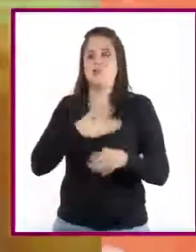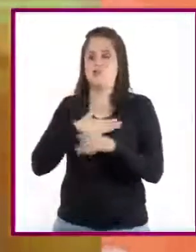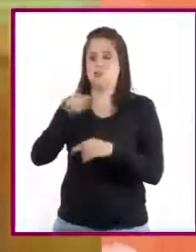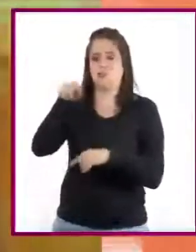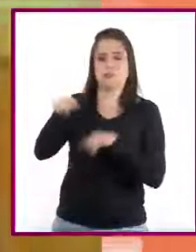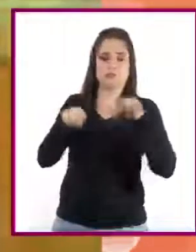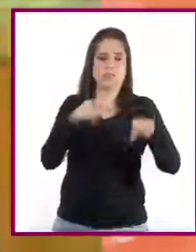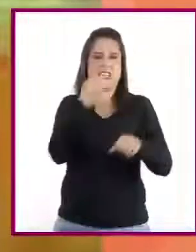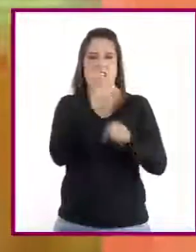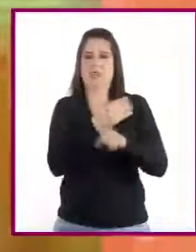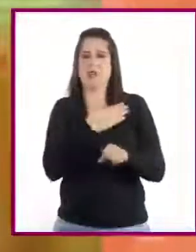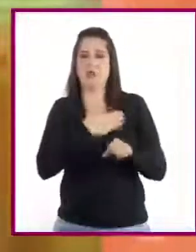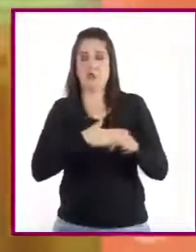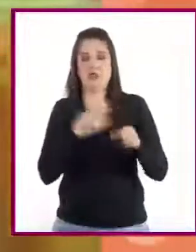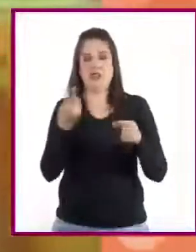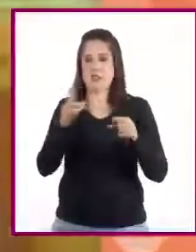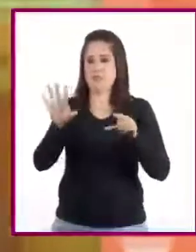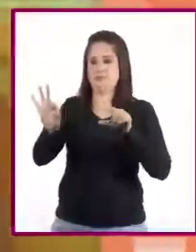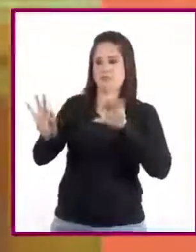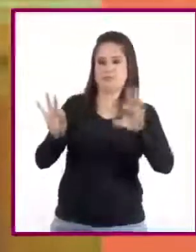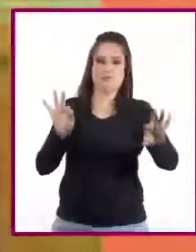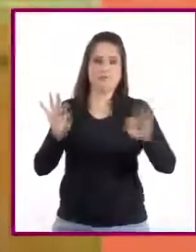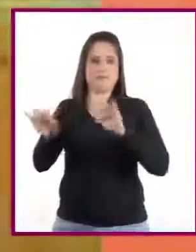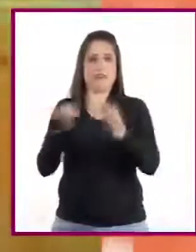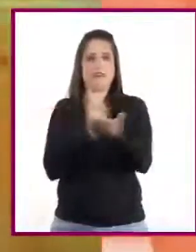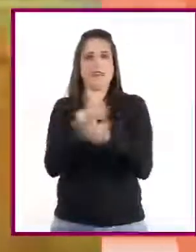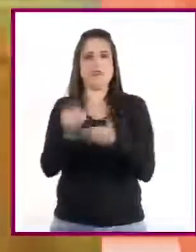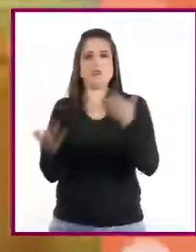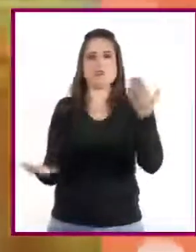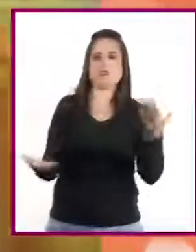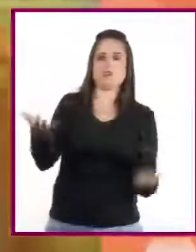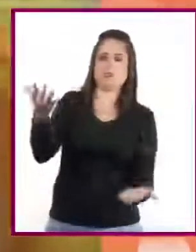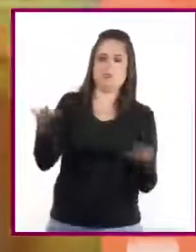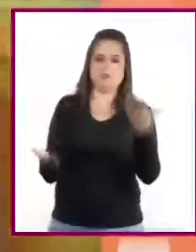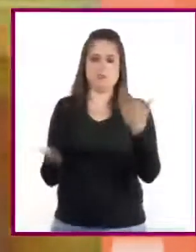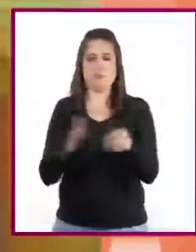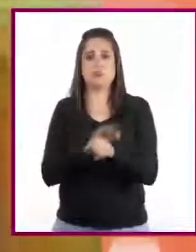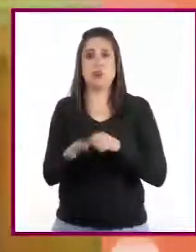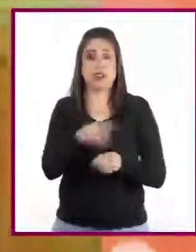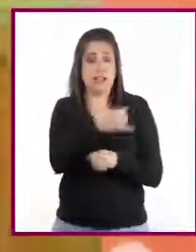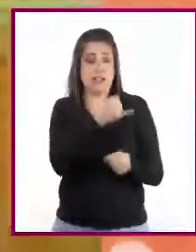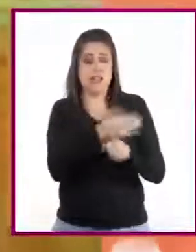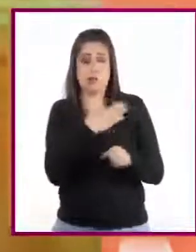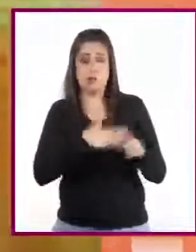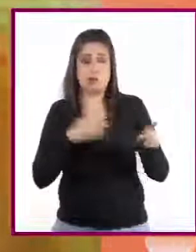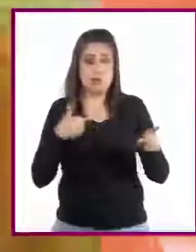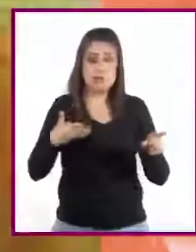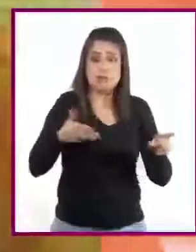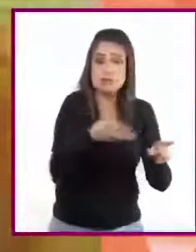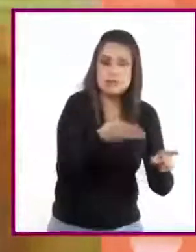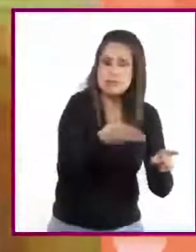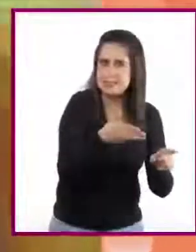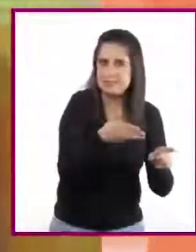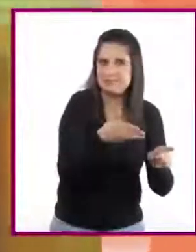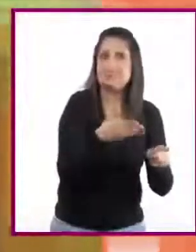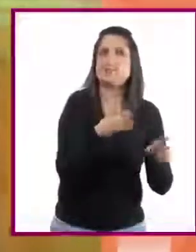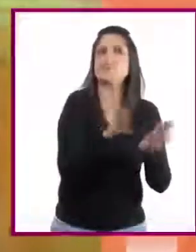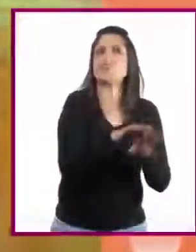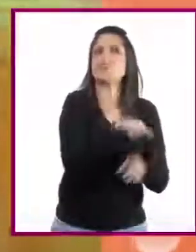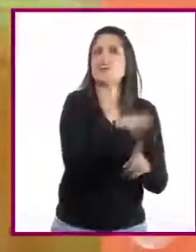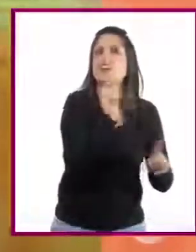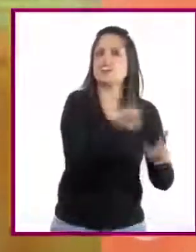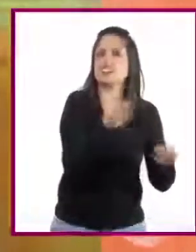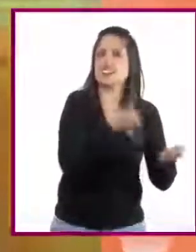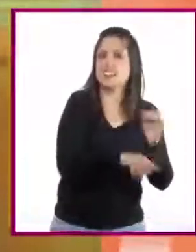injusto, tenemos también la posibilidad de ver, bueno, ¿qué podemos hacer con lo que es injusto? ¿Qué mecanismos existen?